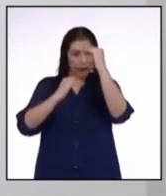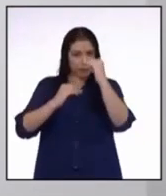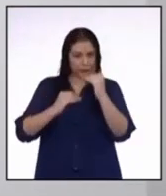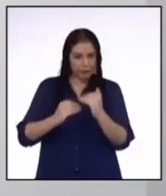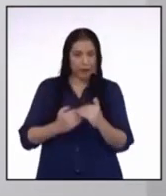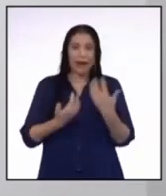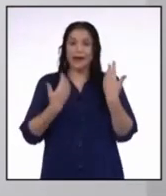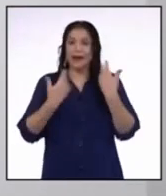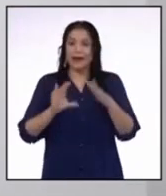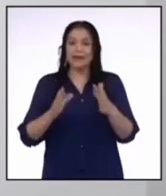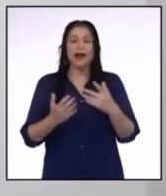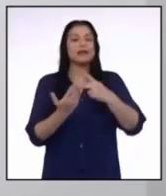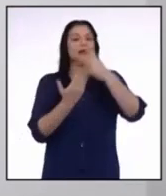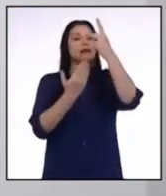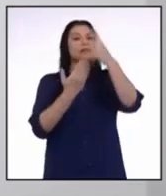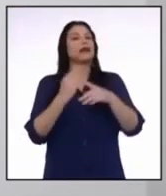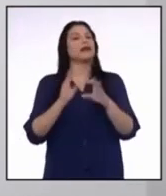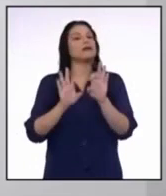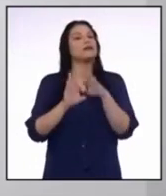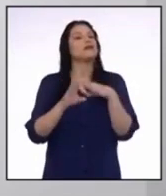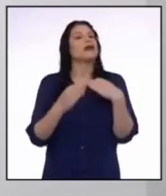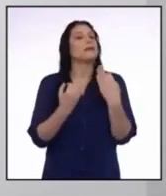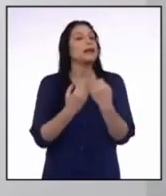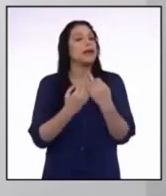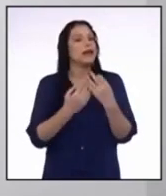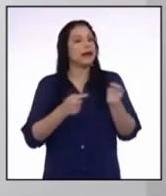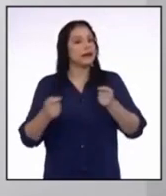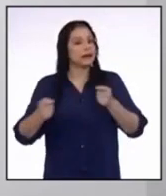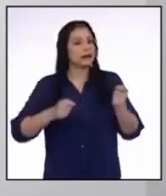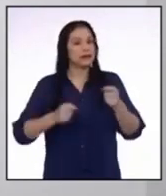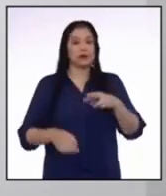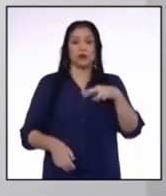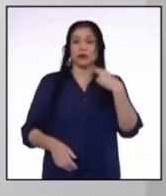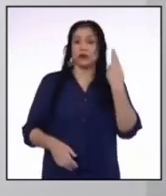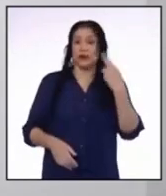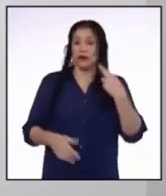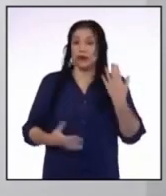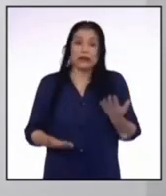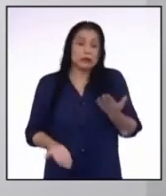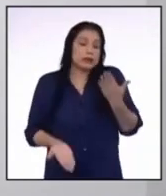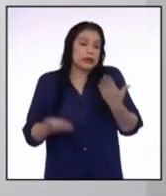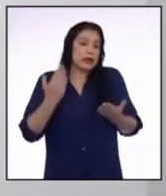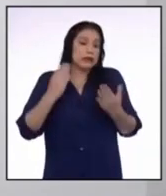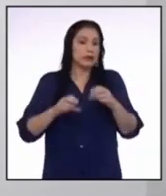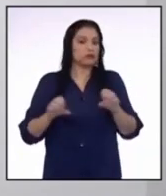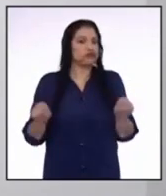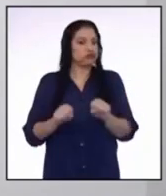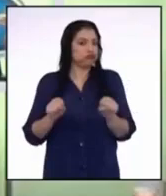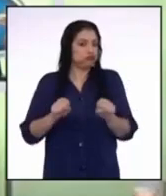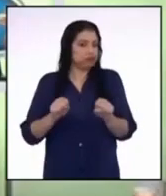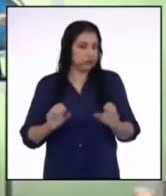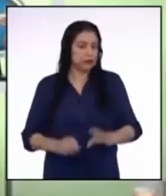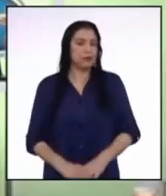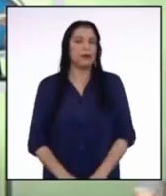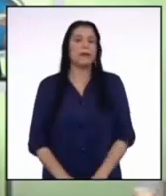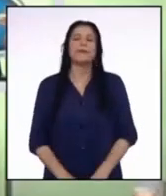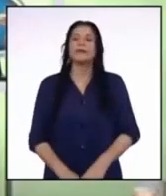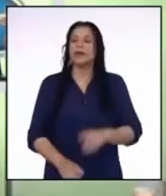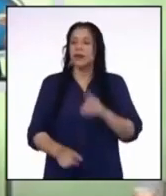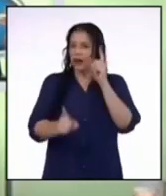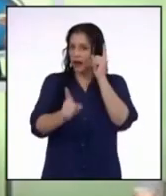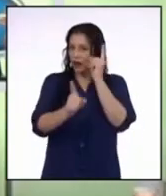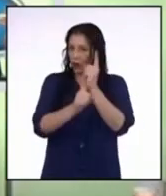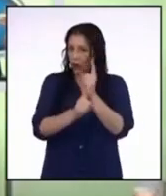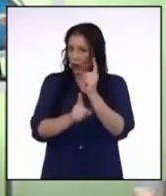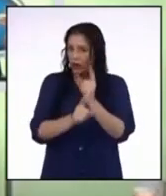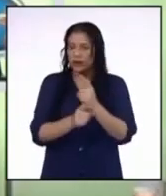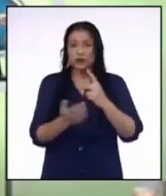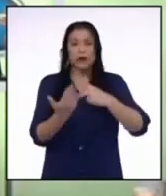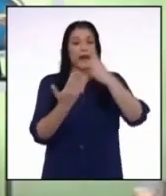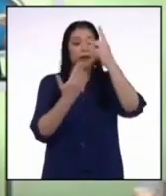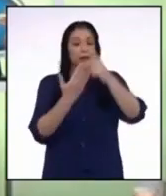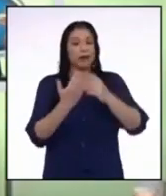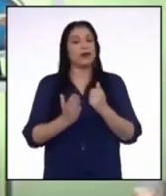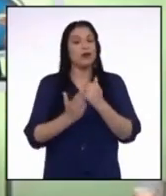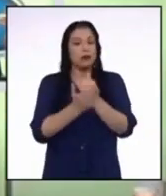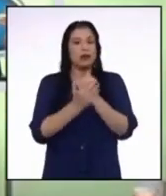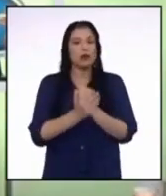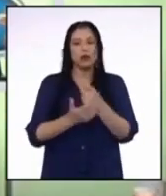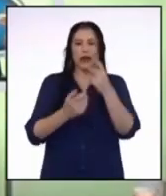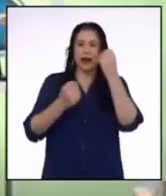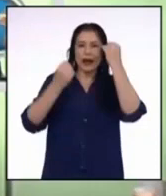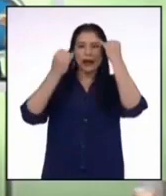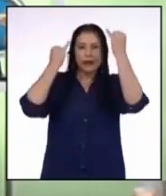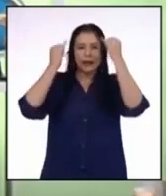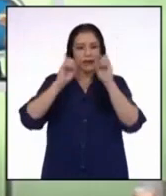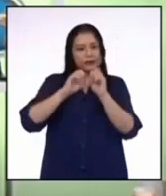establecida del plan familiar de gestión de riesgo ante los sismos. Así es, profesora. El plan nos ayuda a